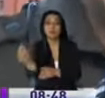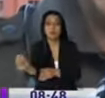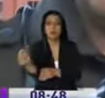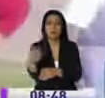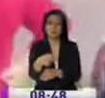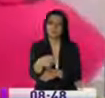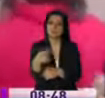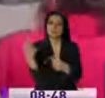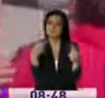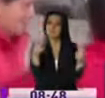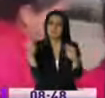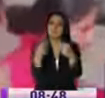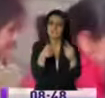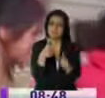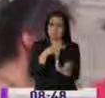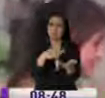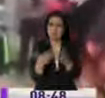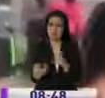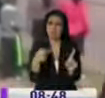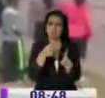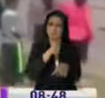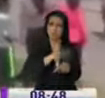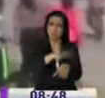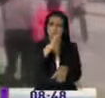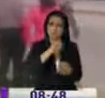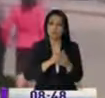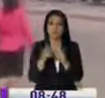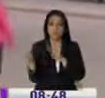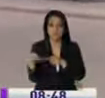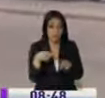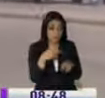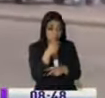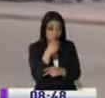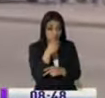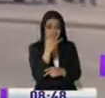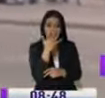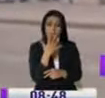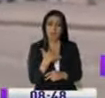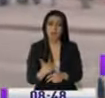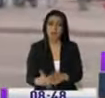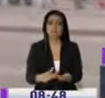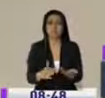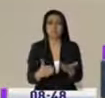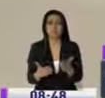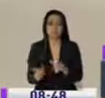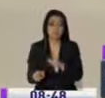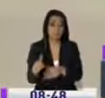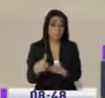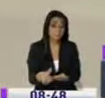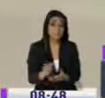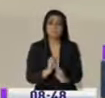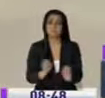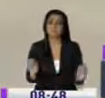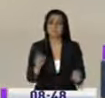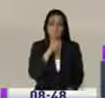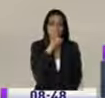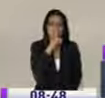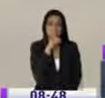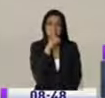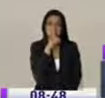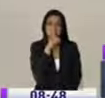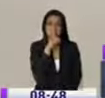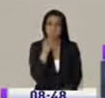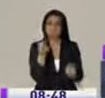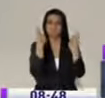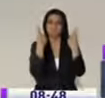este hecho. Ante la mirada de los curiosos, el hombre herido de muerte, desangrándose, desfallecía sin que nadie pudiera hacer nada ante tan terrible y